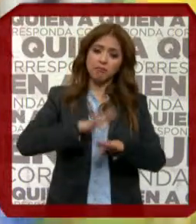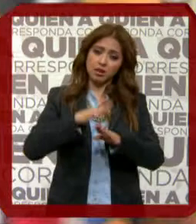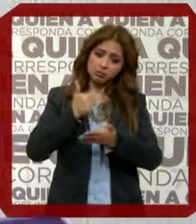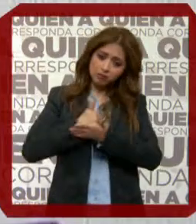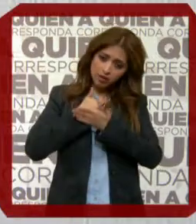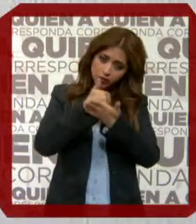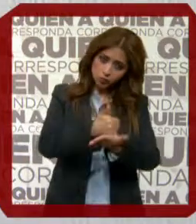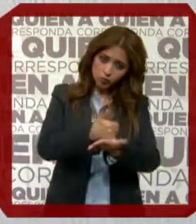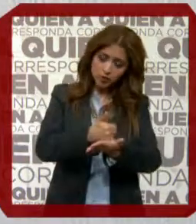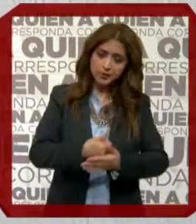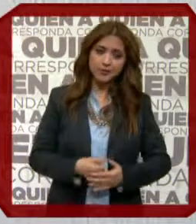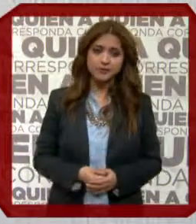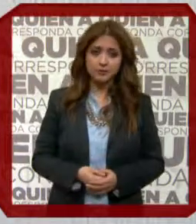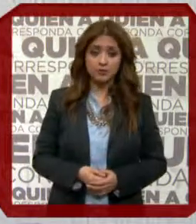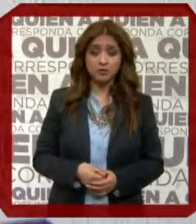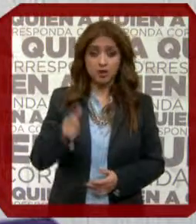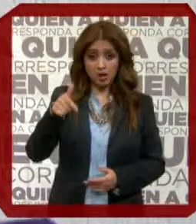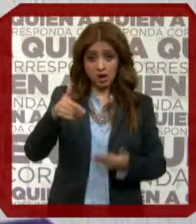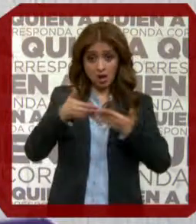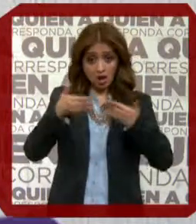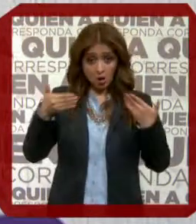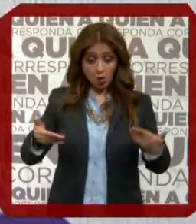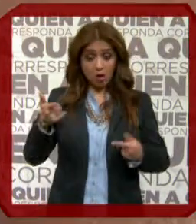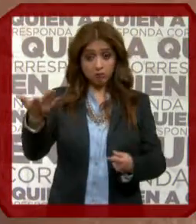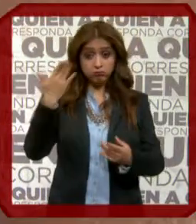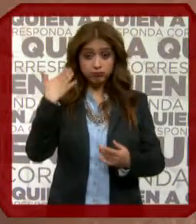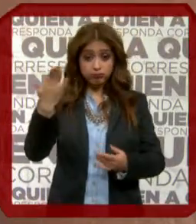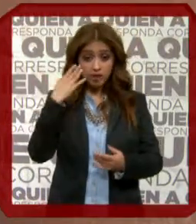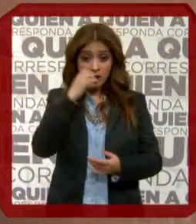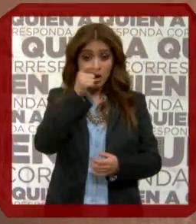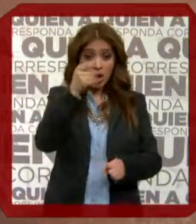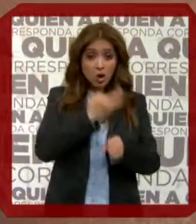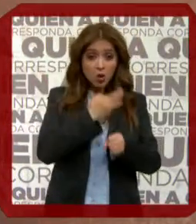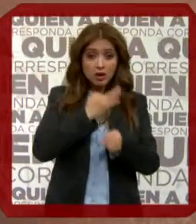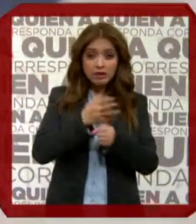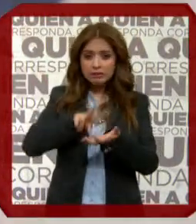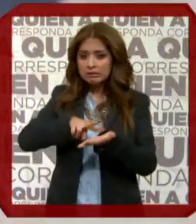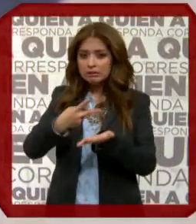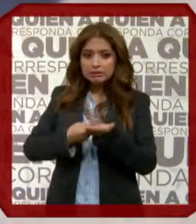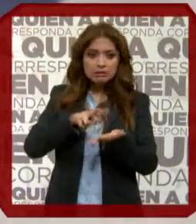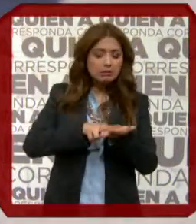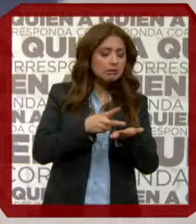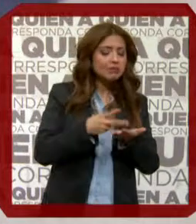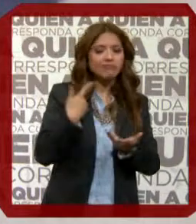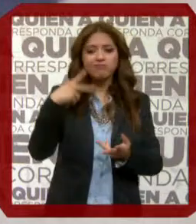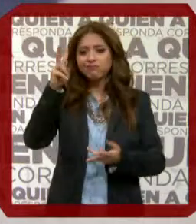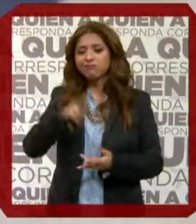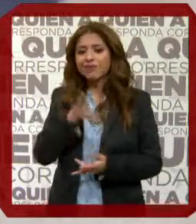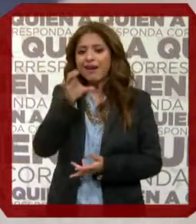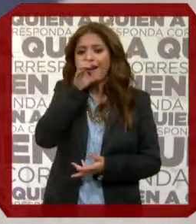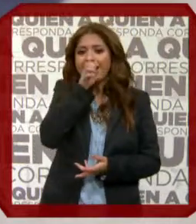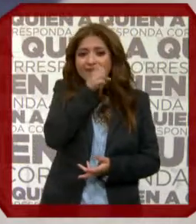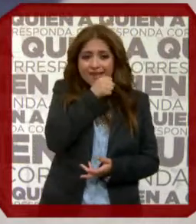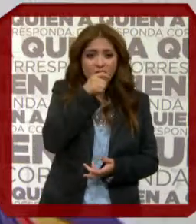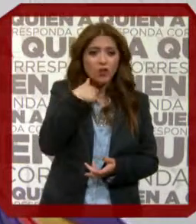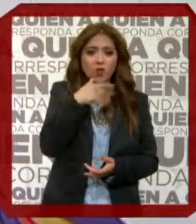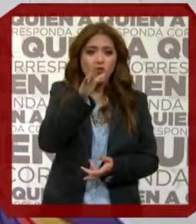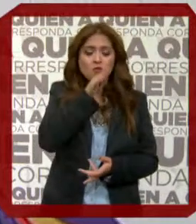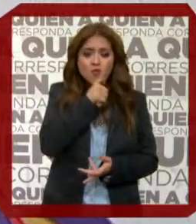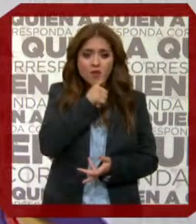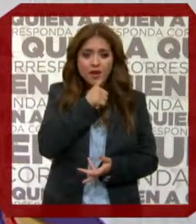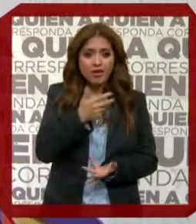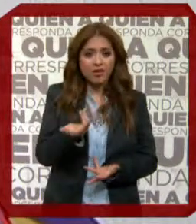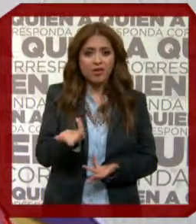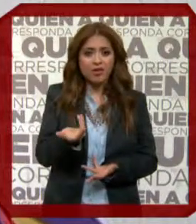hace bastante calor y pues él se pone inquieto porque no puede estar usando no podemos hacer nada para